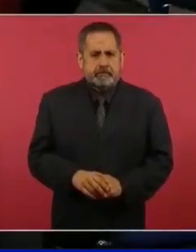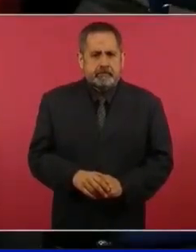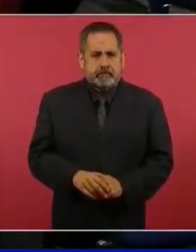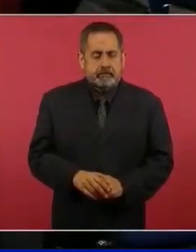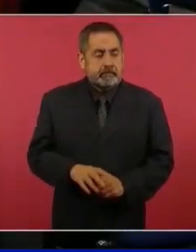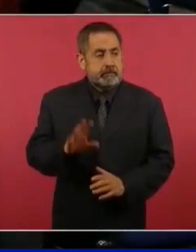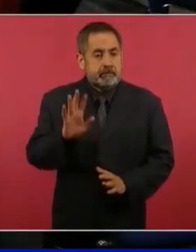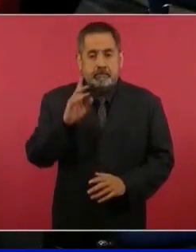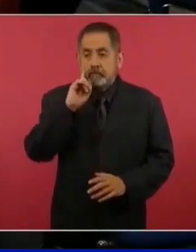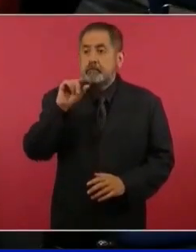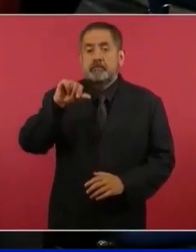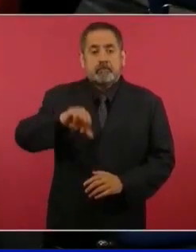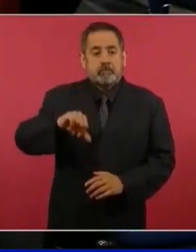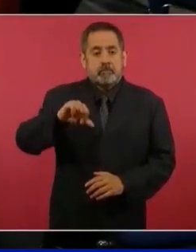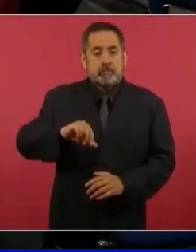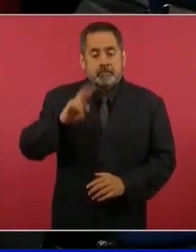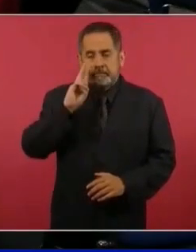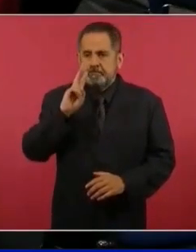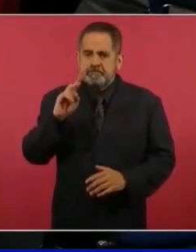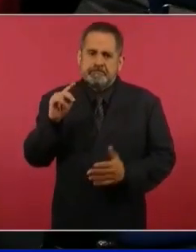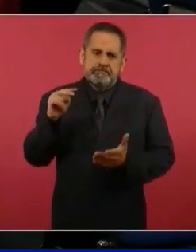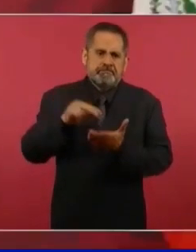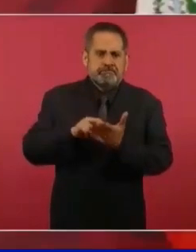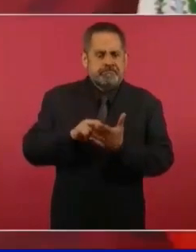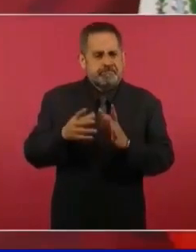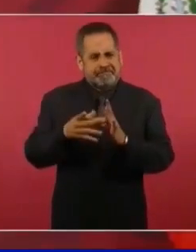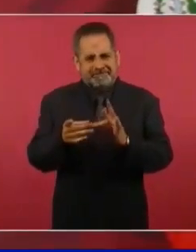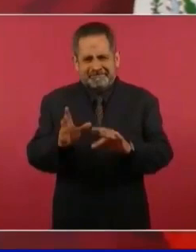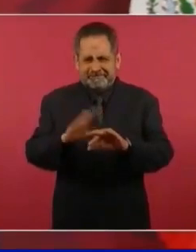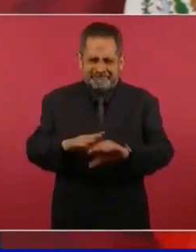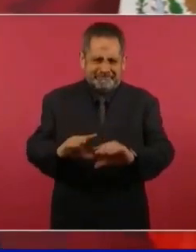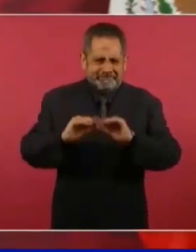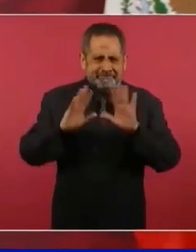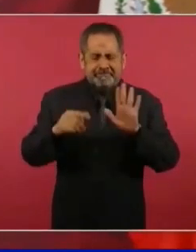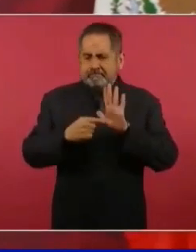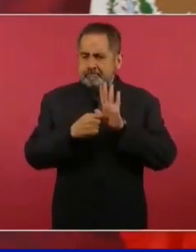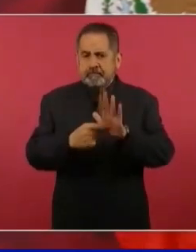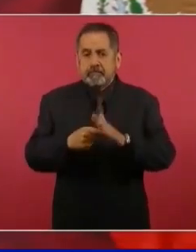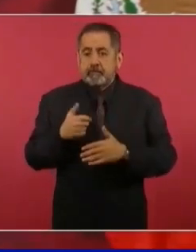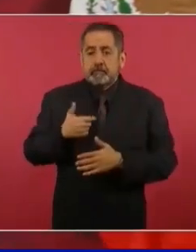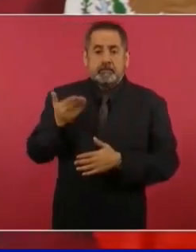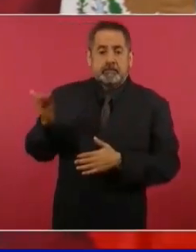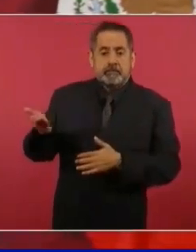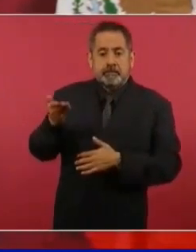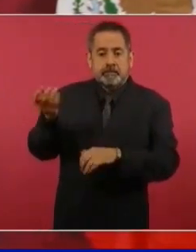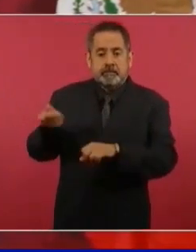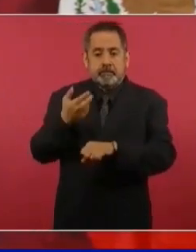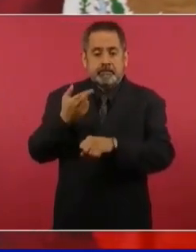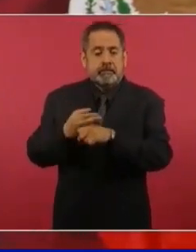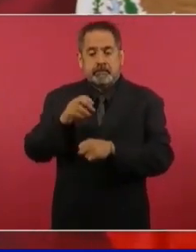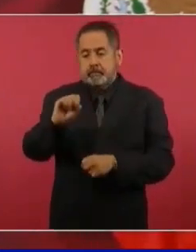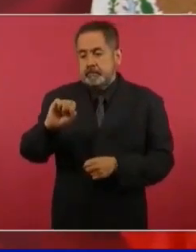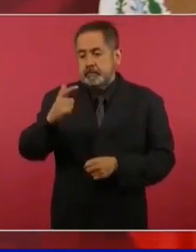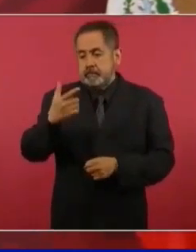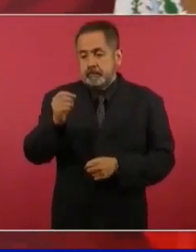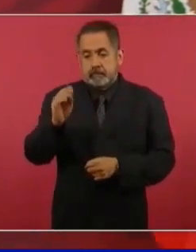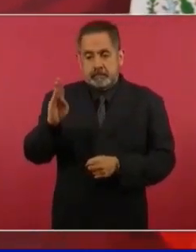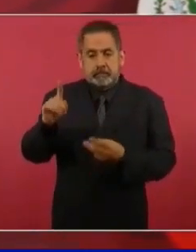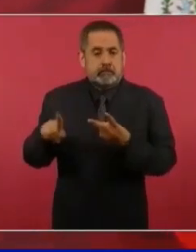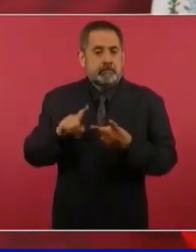a hoy la vamos a fijar con toda claridad le pedí al secretario de gobernación y a la consejera